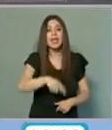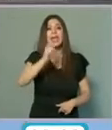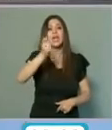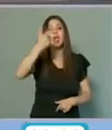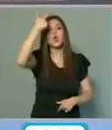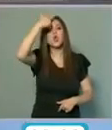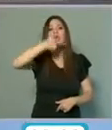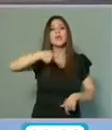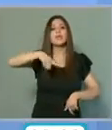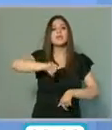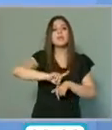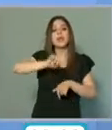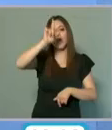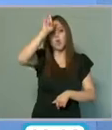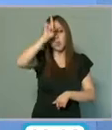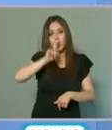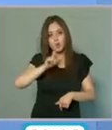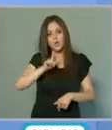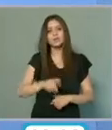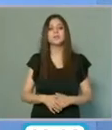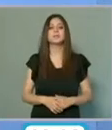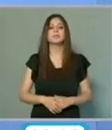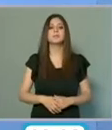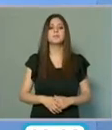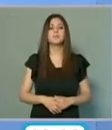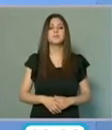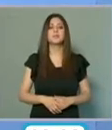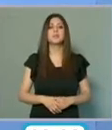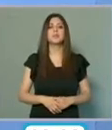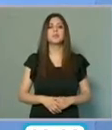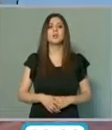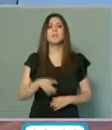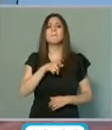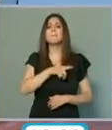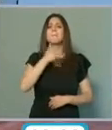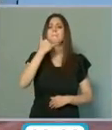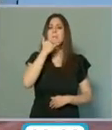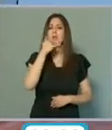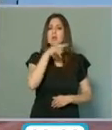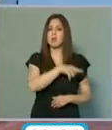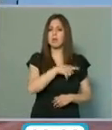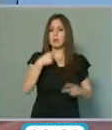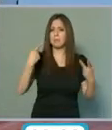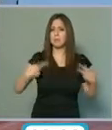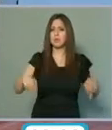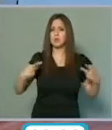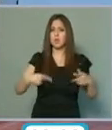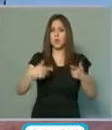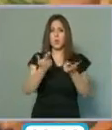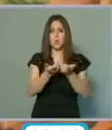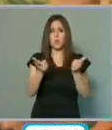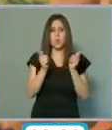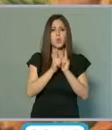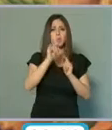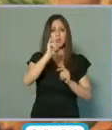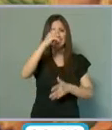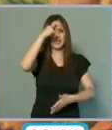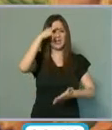lunares. Ok, perfecto. ¿Y estos nombres que se le da es como de dioses? ¿Ellos creían en varios dioses? ¿Es solo uno? ¿Cómo